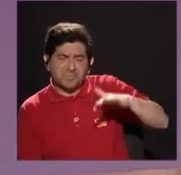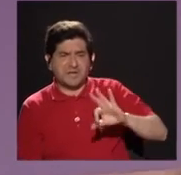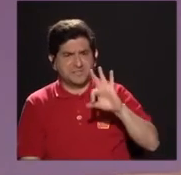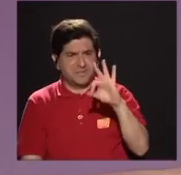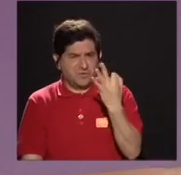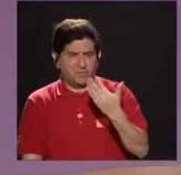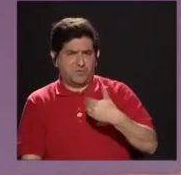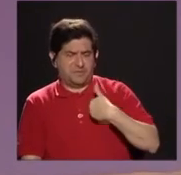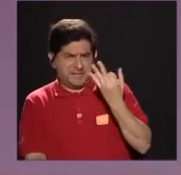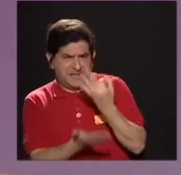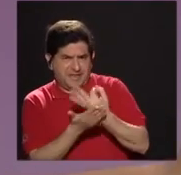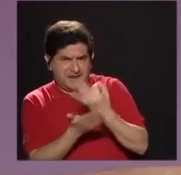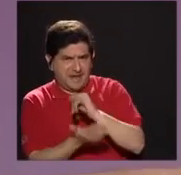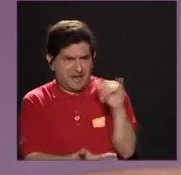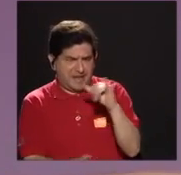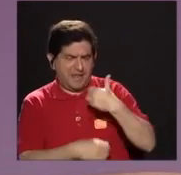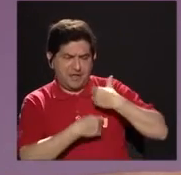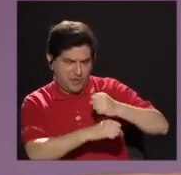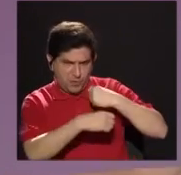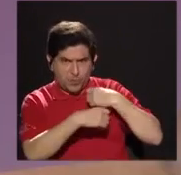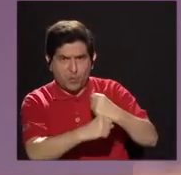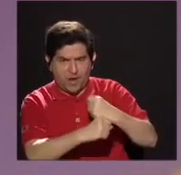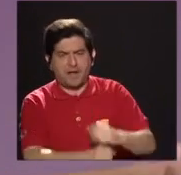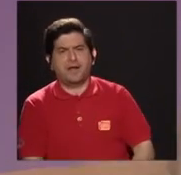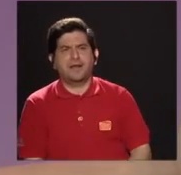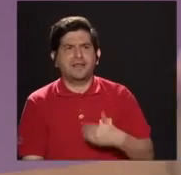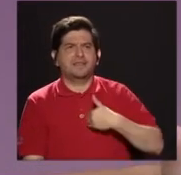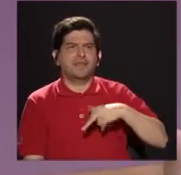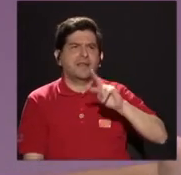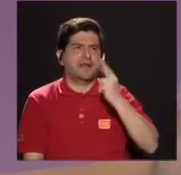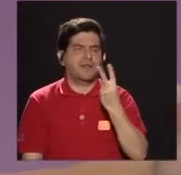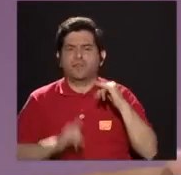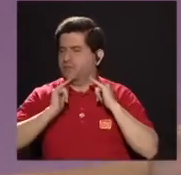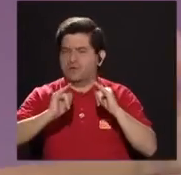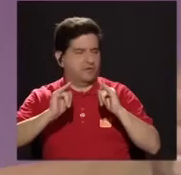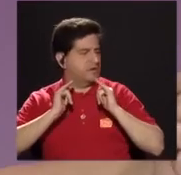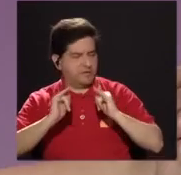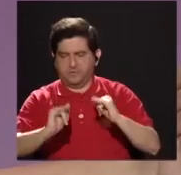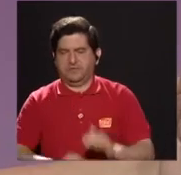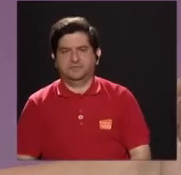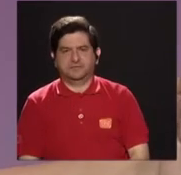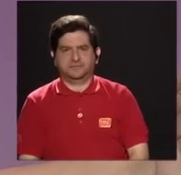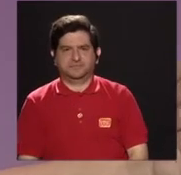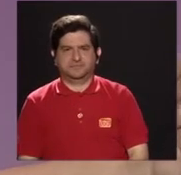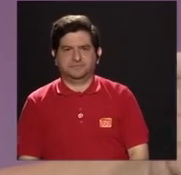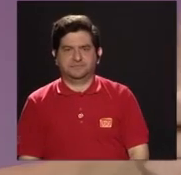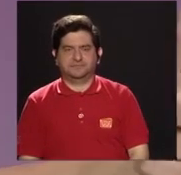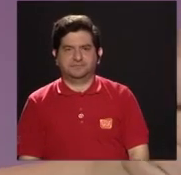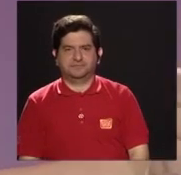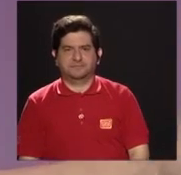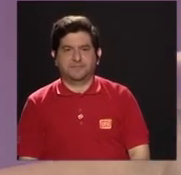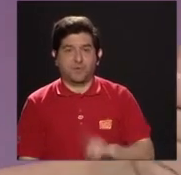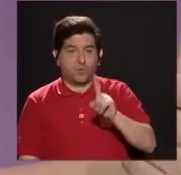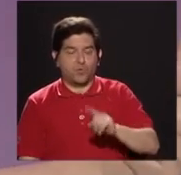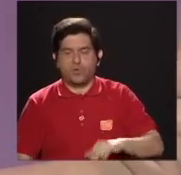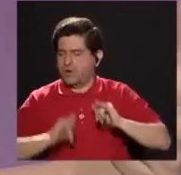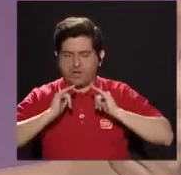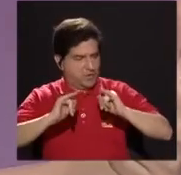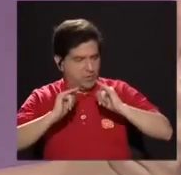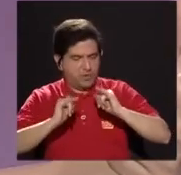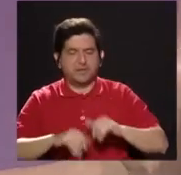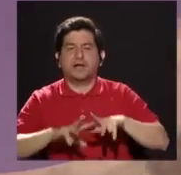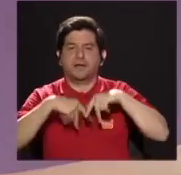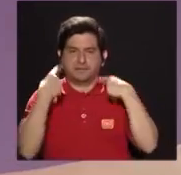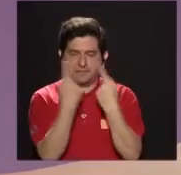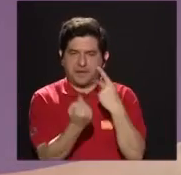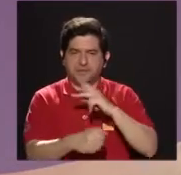forma en que recibe financiamiento también las municipalidades. Tienen una doble desigualdad, ¿verdad? Hay una desigualdad con respecto a los